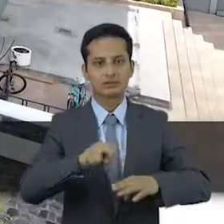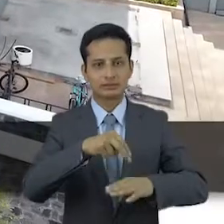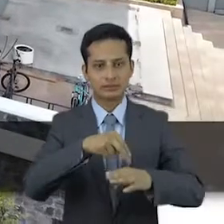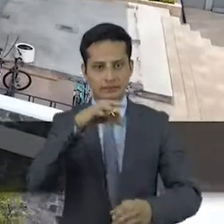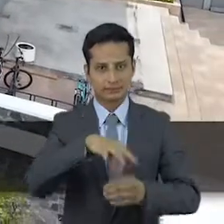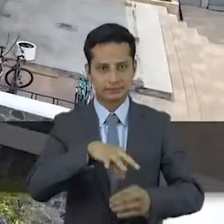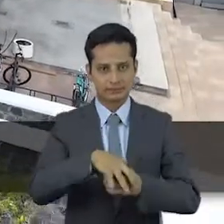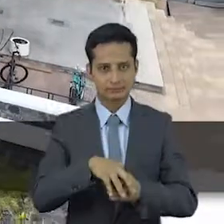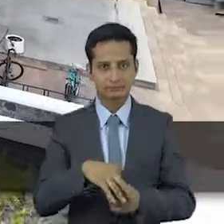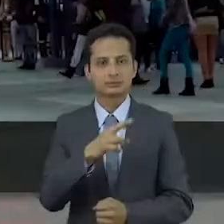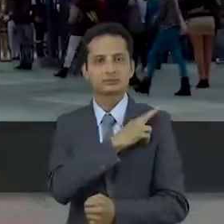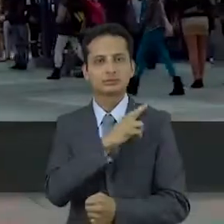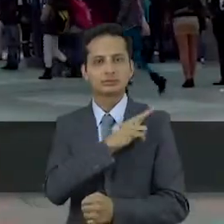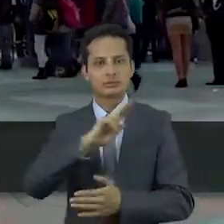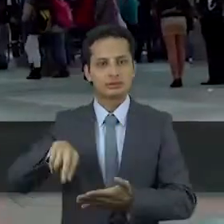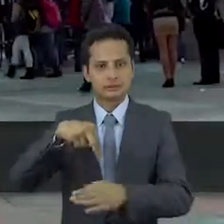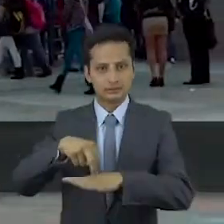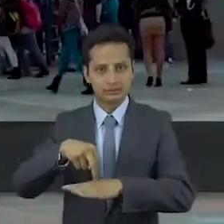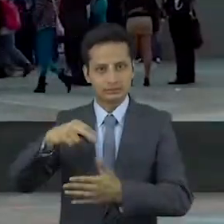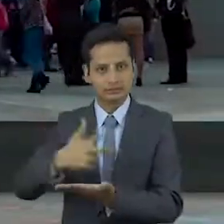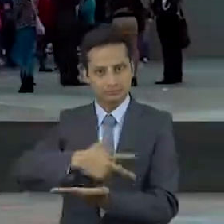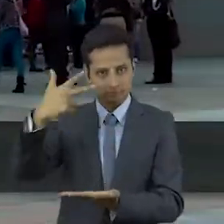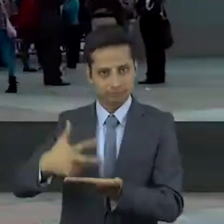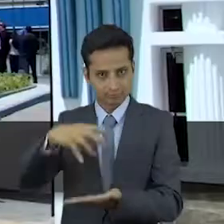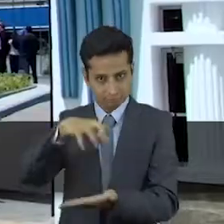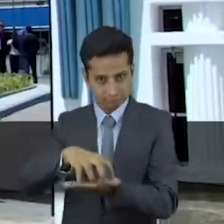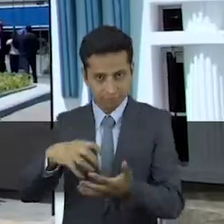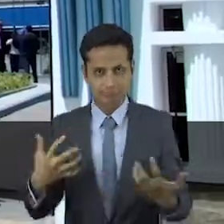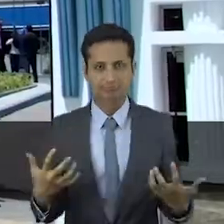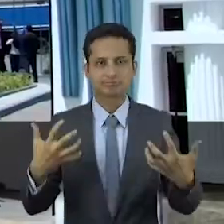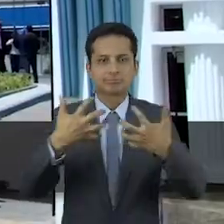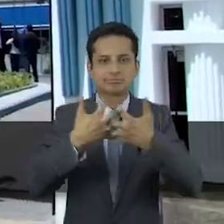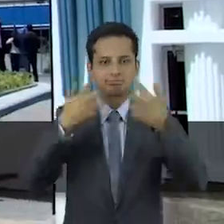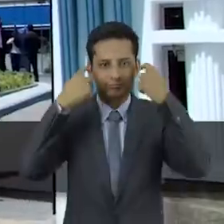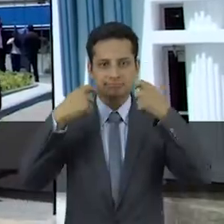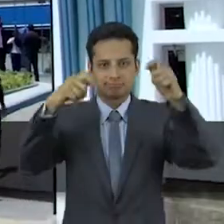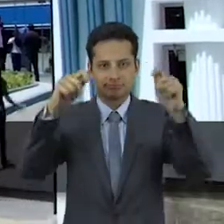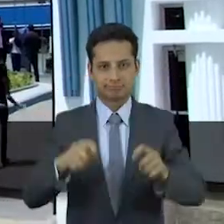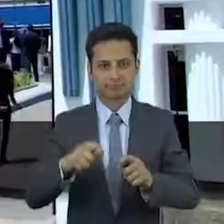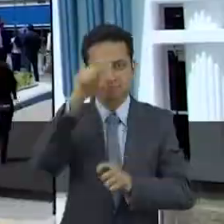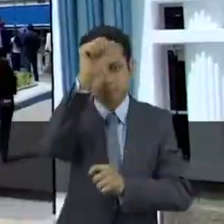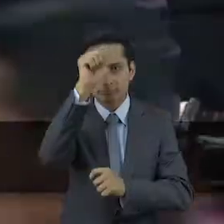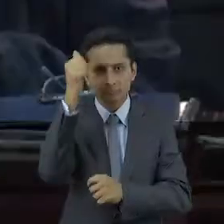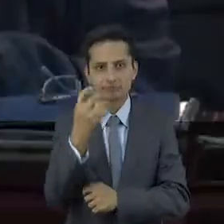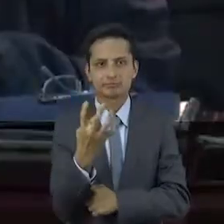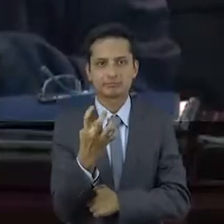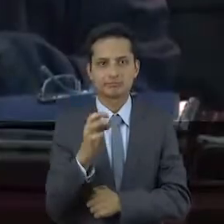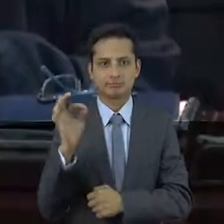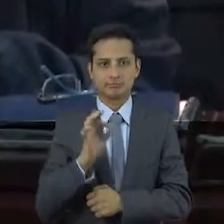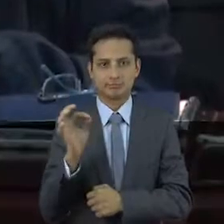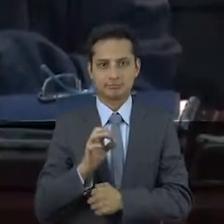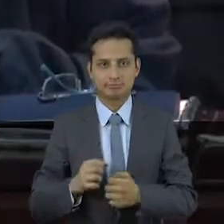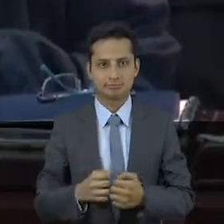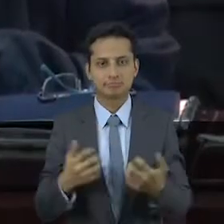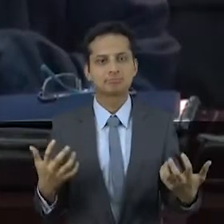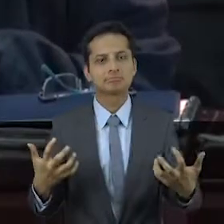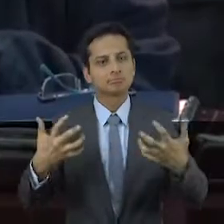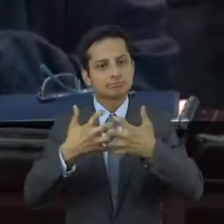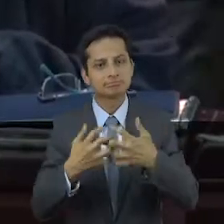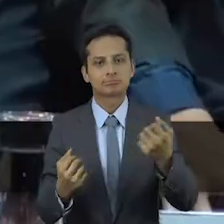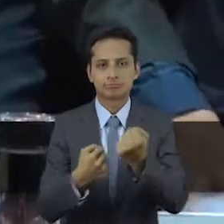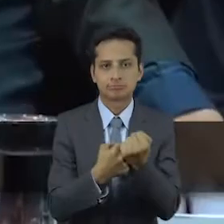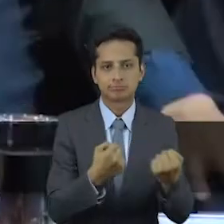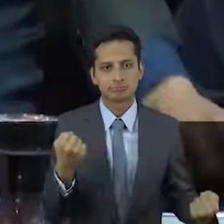El Consejo Nacional Electoral y la Universidad Nacional de Chimborazo, este domingo 14 de octubre de 2018, firmaron un convenio de